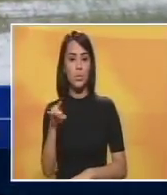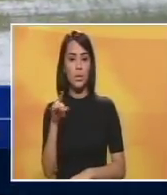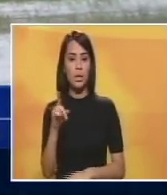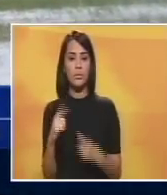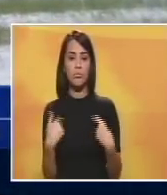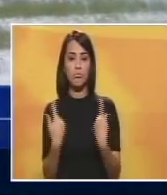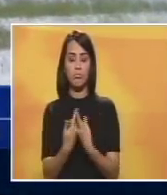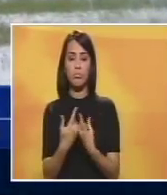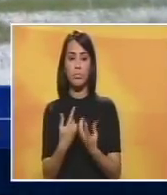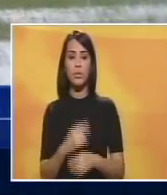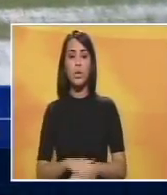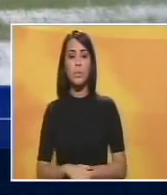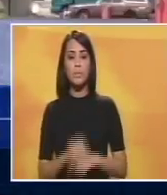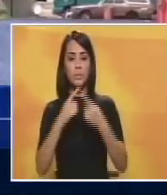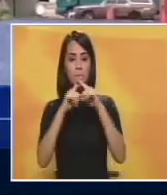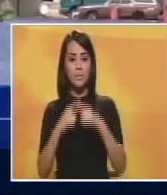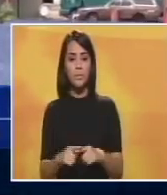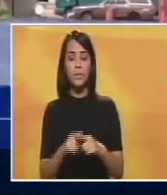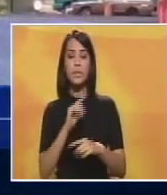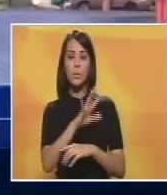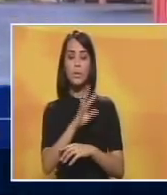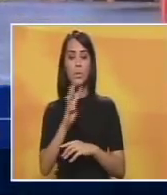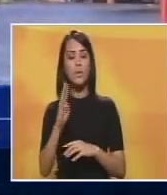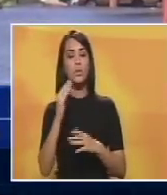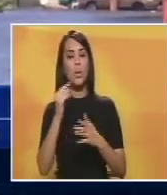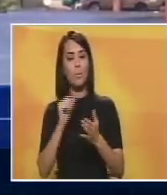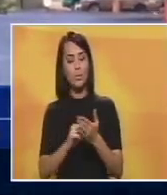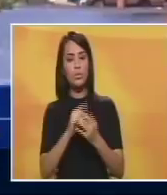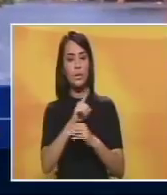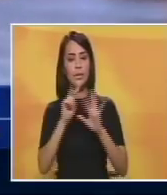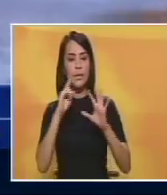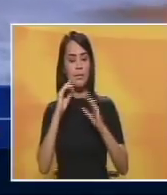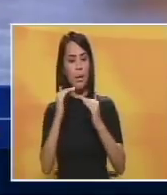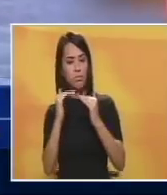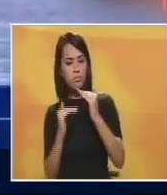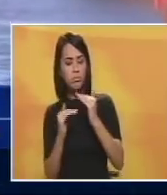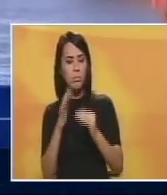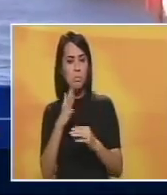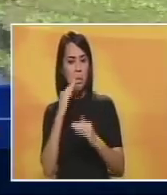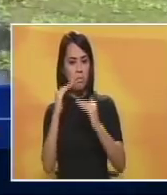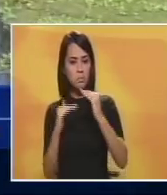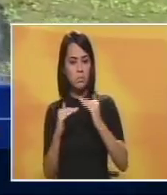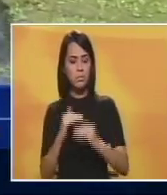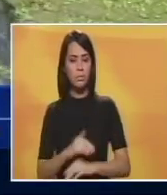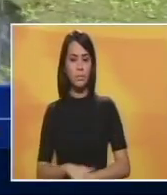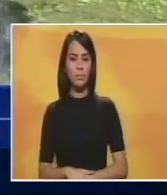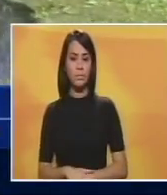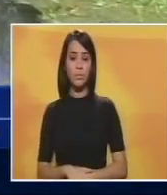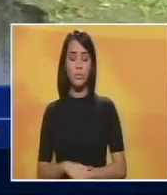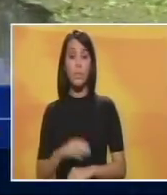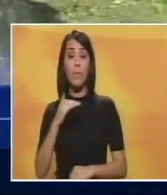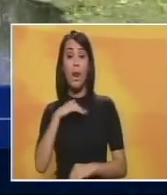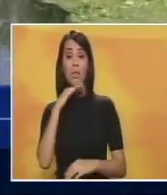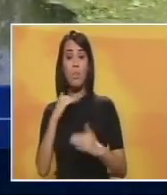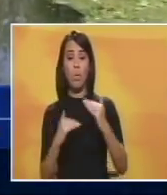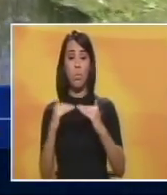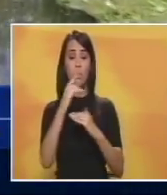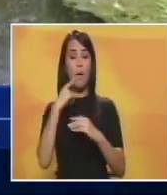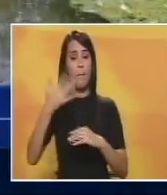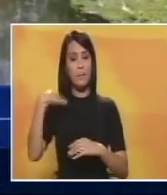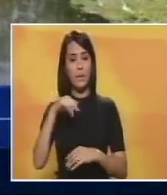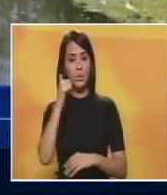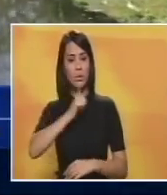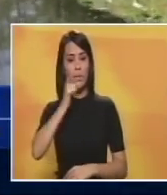cota llegó a 54.27, con una pequeña disminución en relación a su punto más alto registrado el